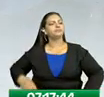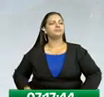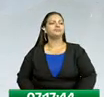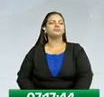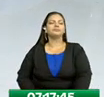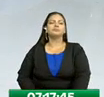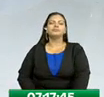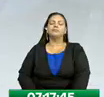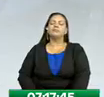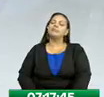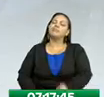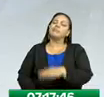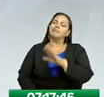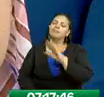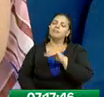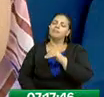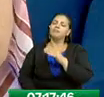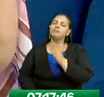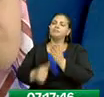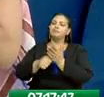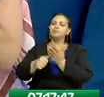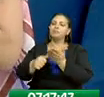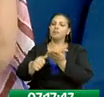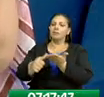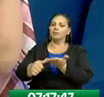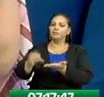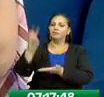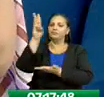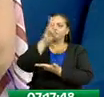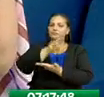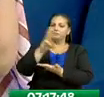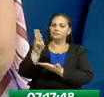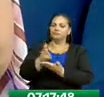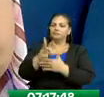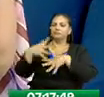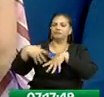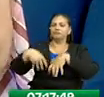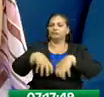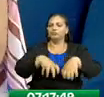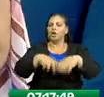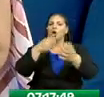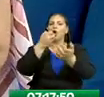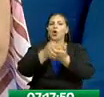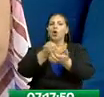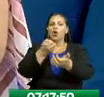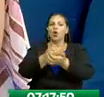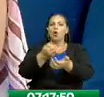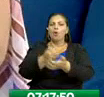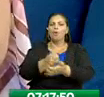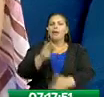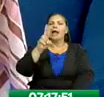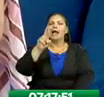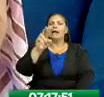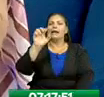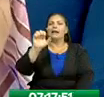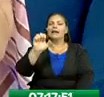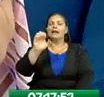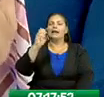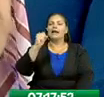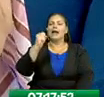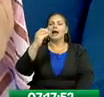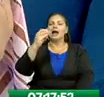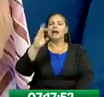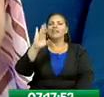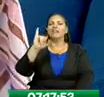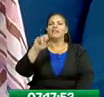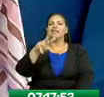trascendido que el Ministerio de Salud Pública está haciendo ya las gestiones para la adquisición de reactivos que permitan confirmar cualquier